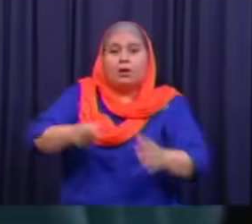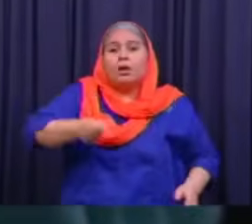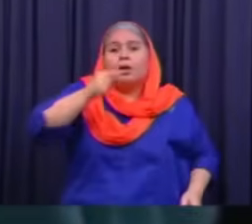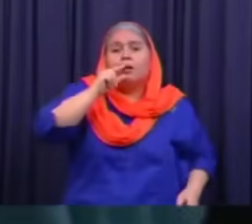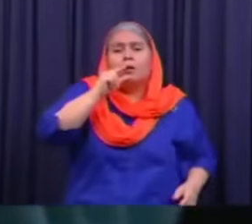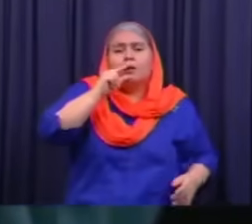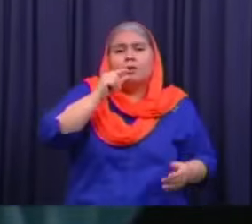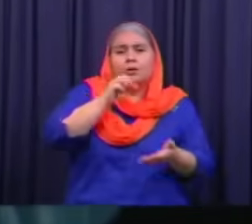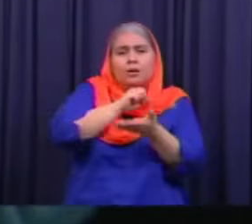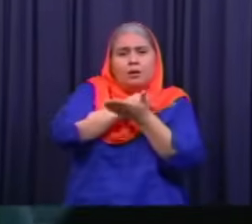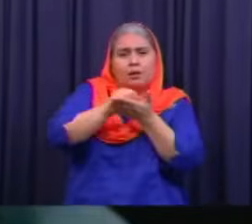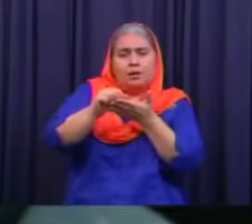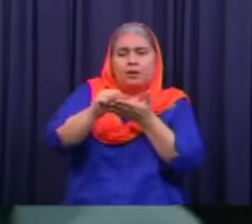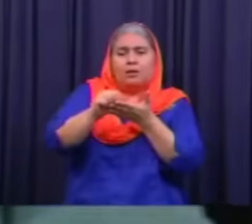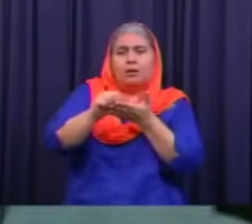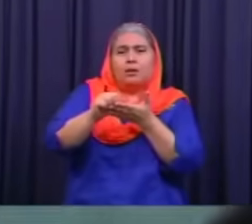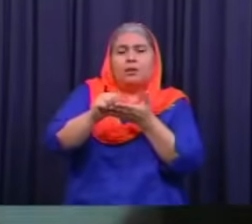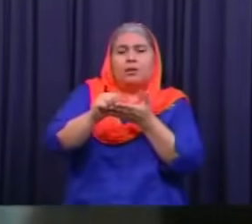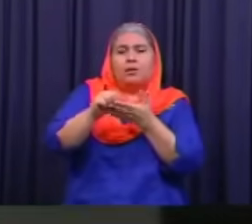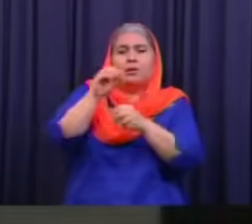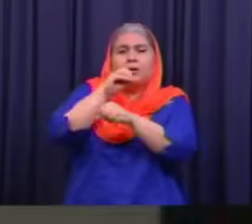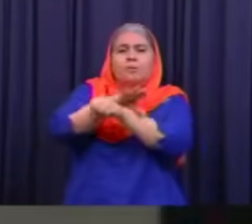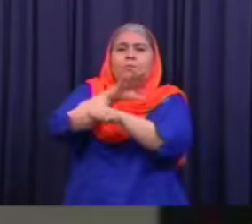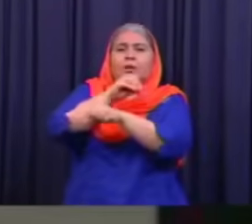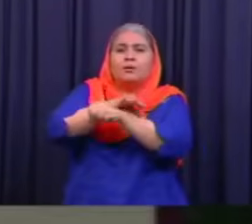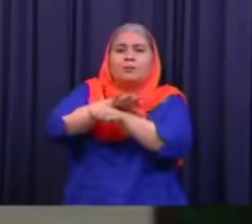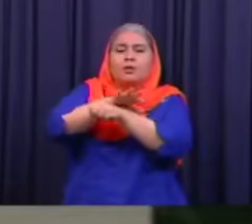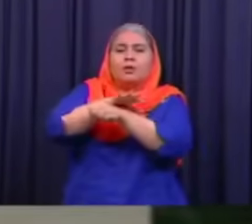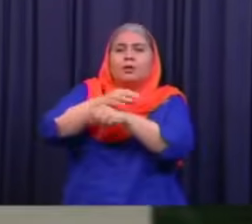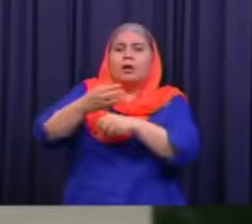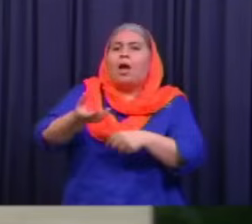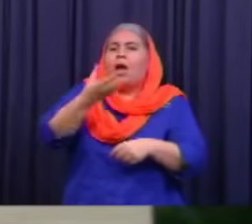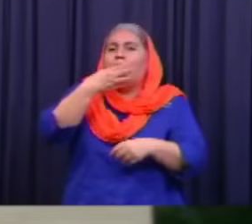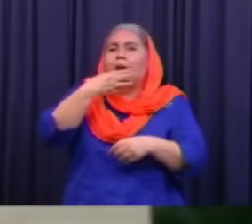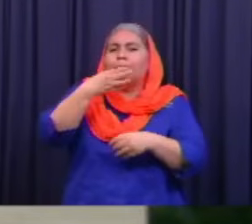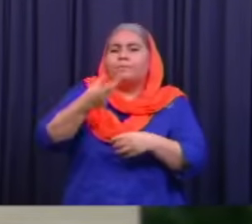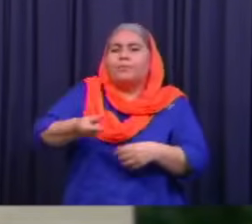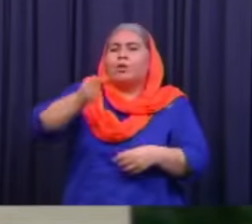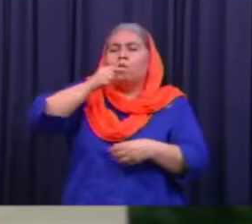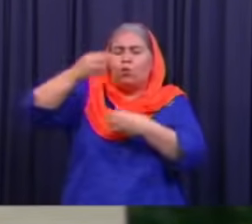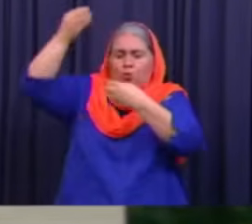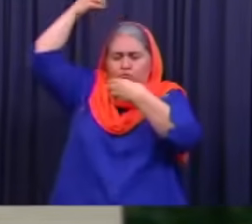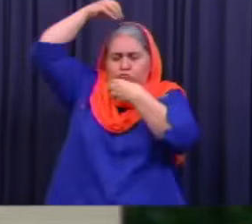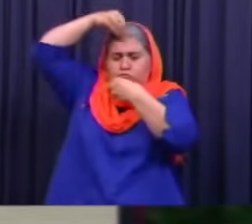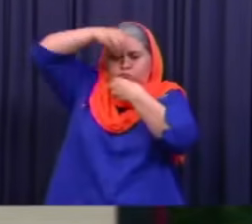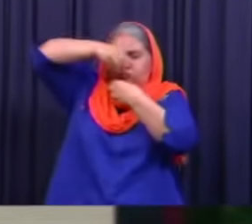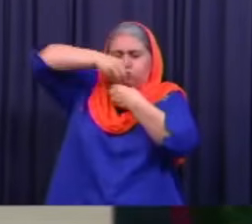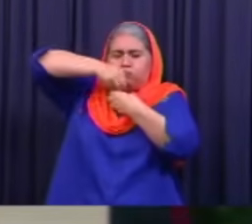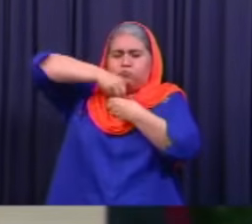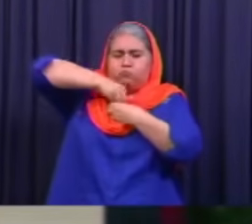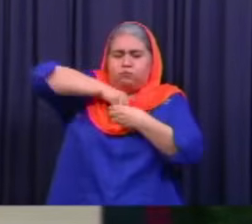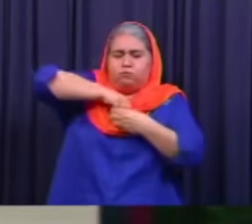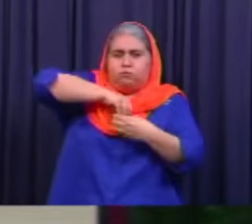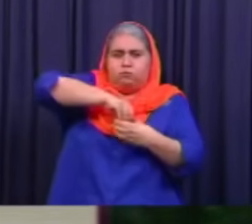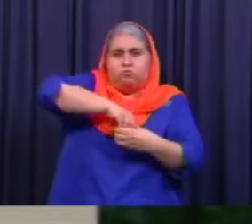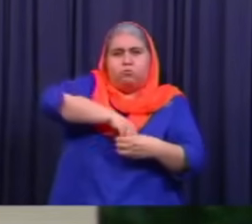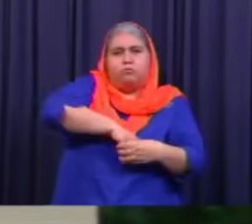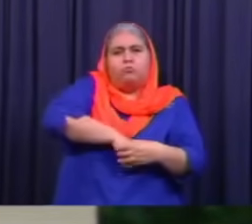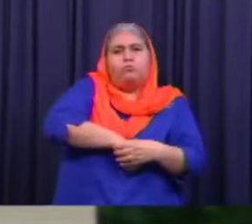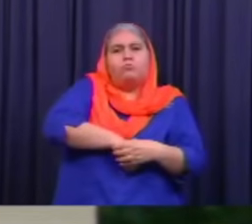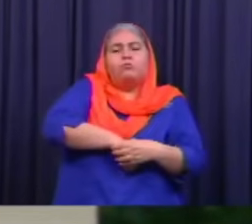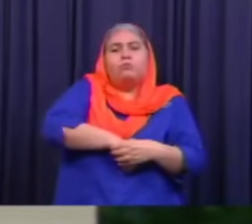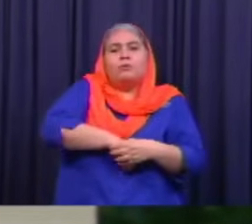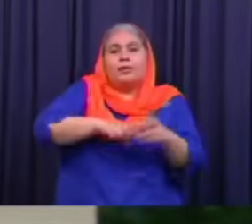y permite que mientras entra en nuestro cuerpo se convierta también en el